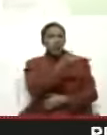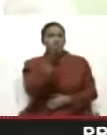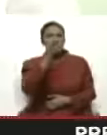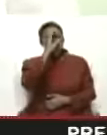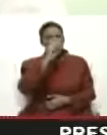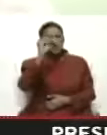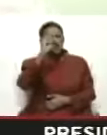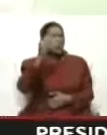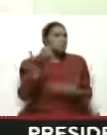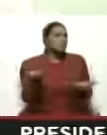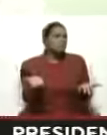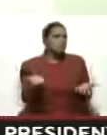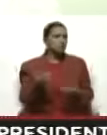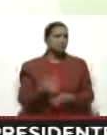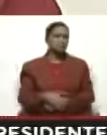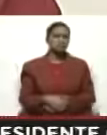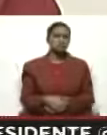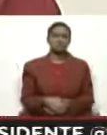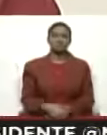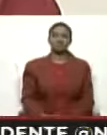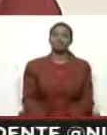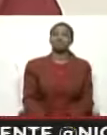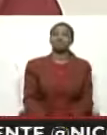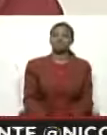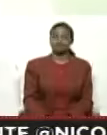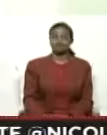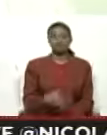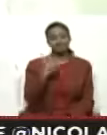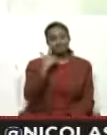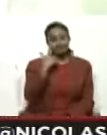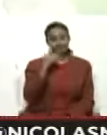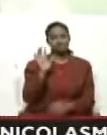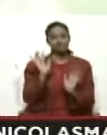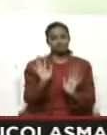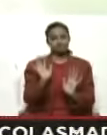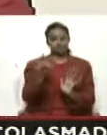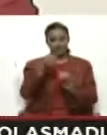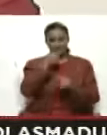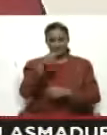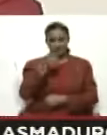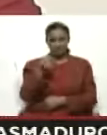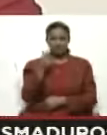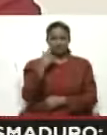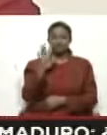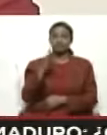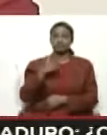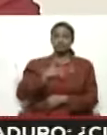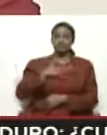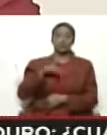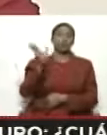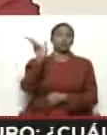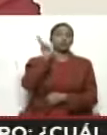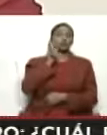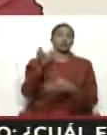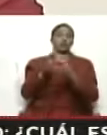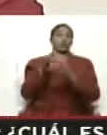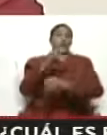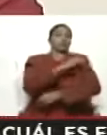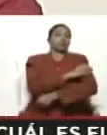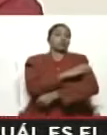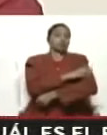ello? Mira, Carla, yo escuché a uno de los candidatos opositores decir